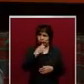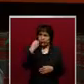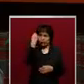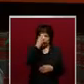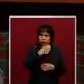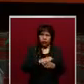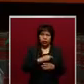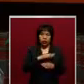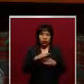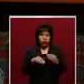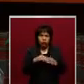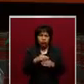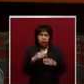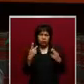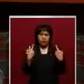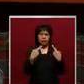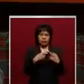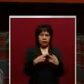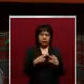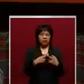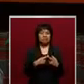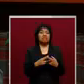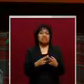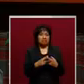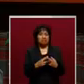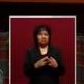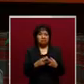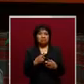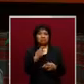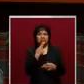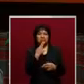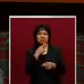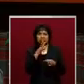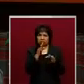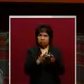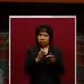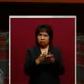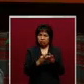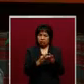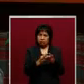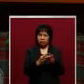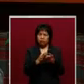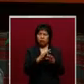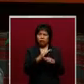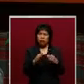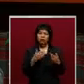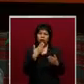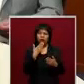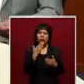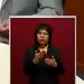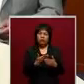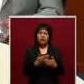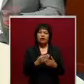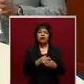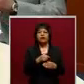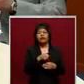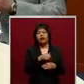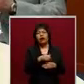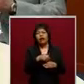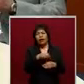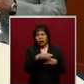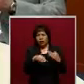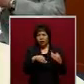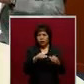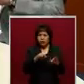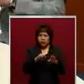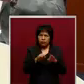la apreciación de los maestros es que fue muy útil, muy pertinente y muy adaptado a las circunstancias. Y lo que